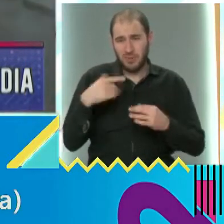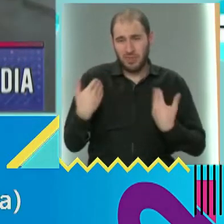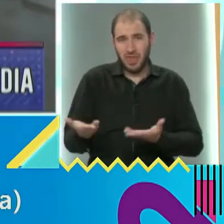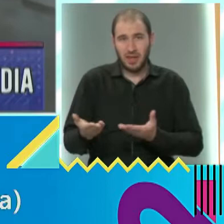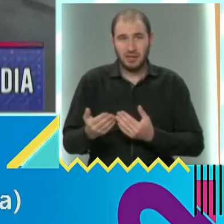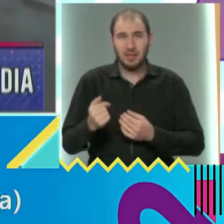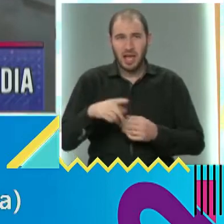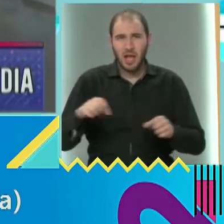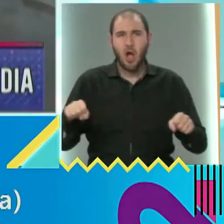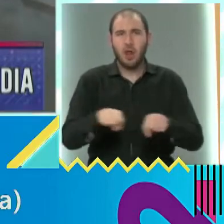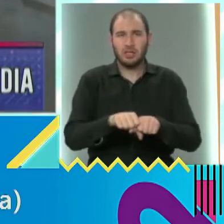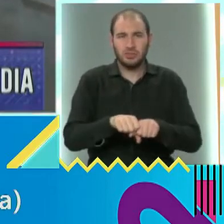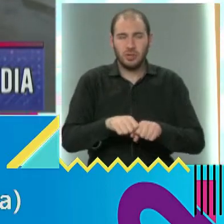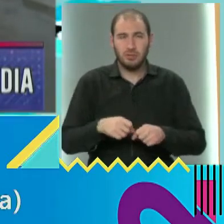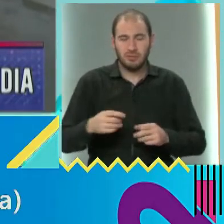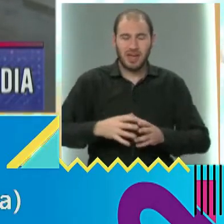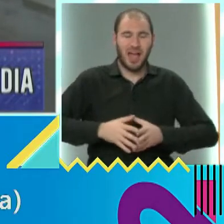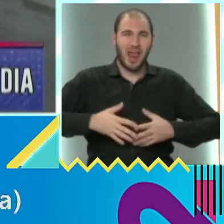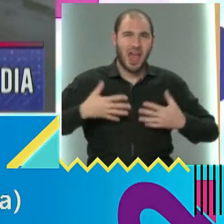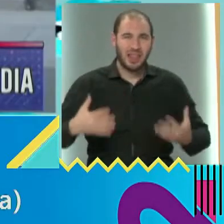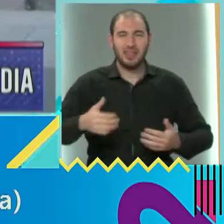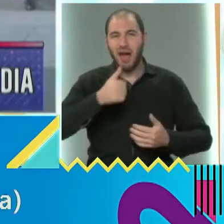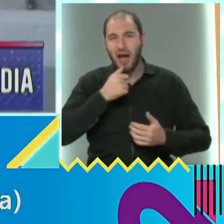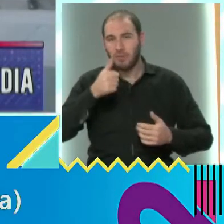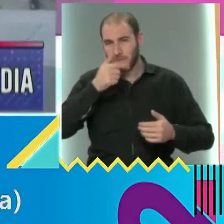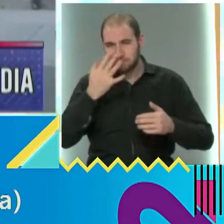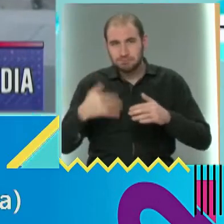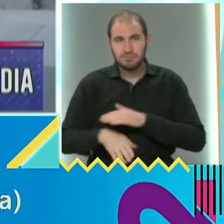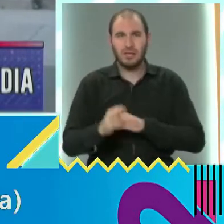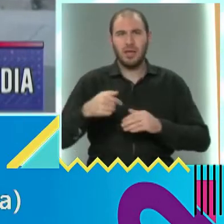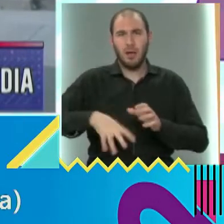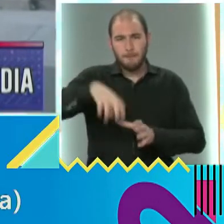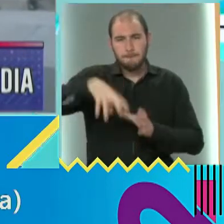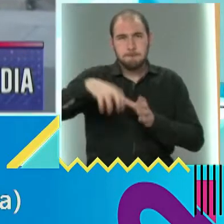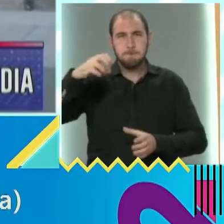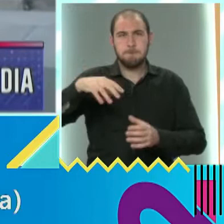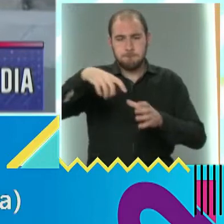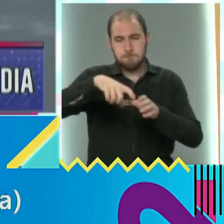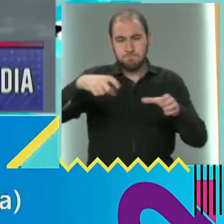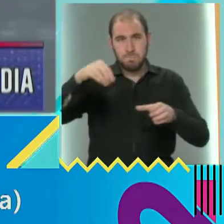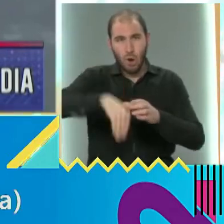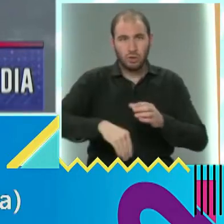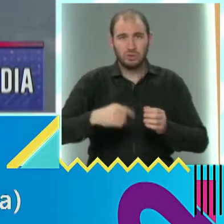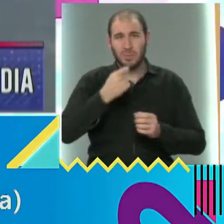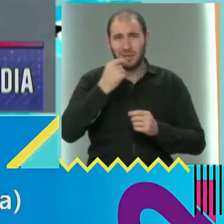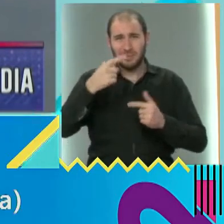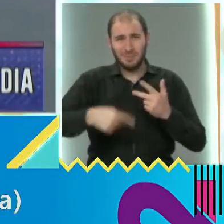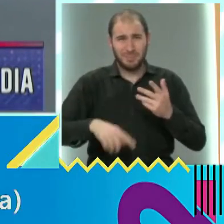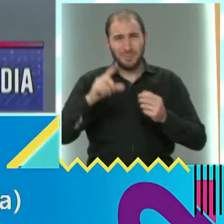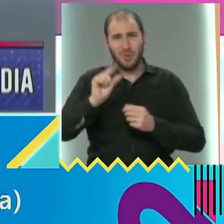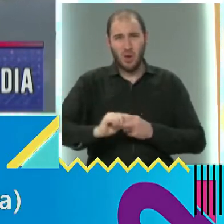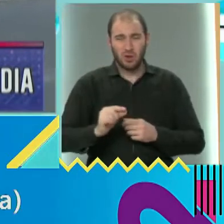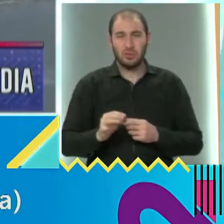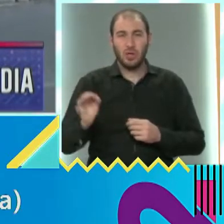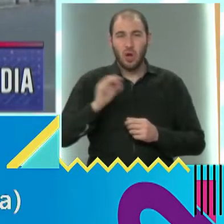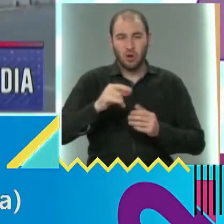y hay que hacer conexiones gigantescas de agua, de cloaca, de estación de bombeo, de pozos, etcétera, por decirte muy pocos de ellos, o